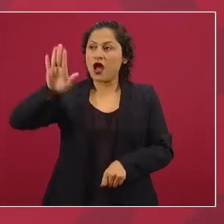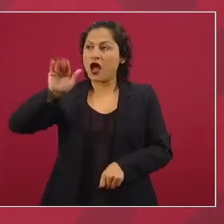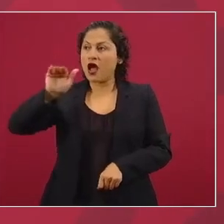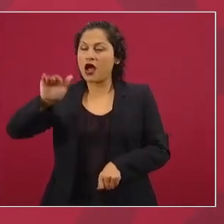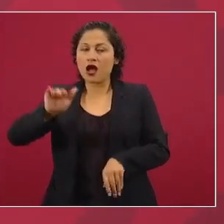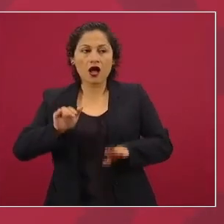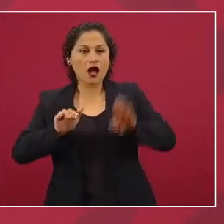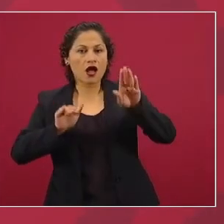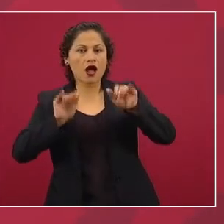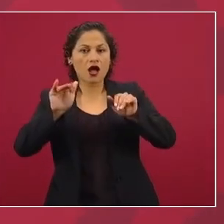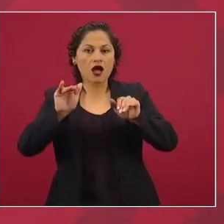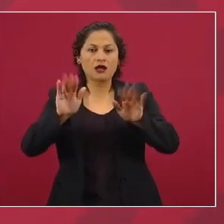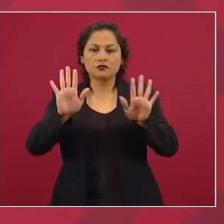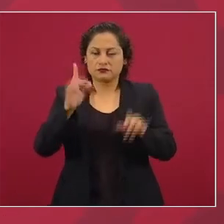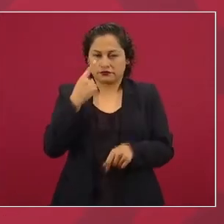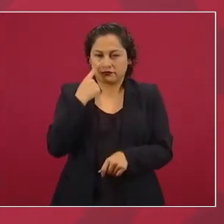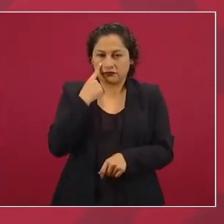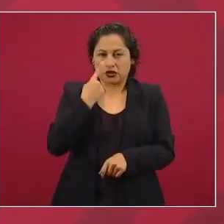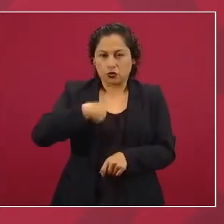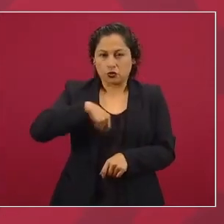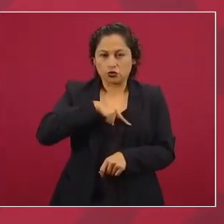podíamos llenar el Zócalo